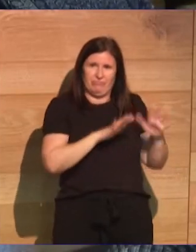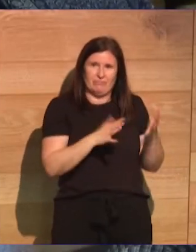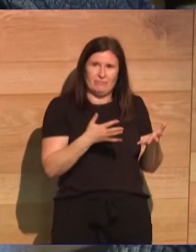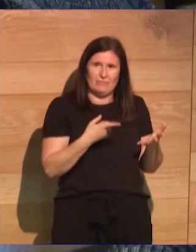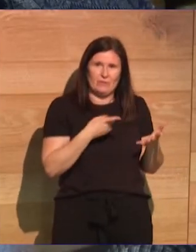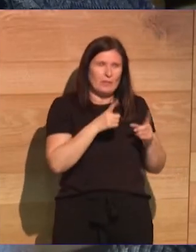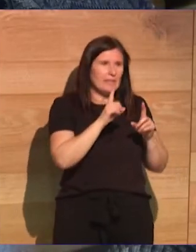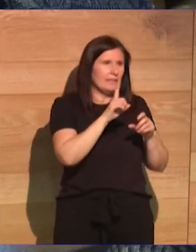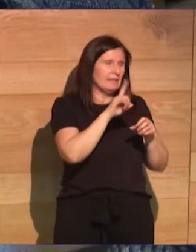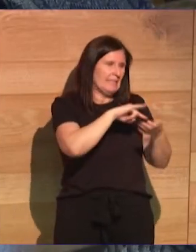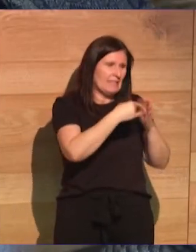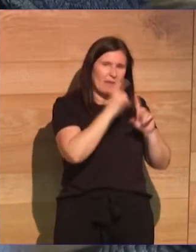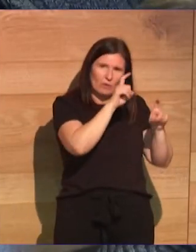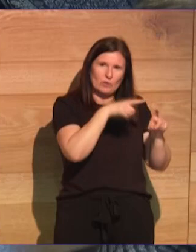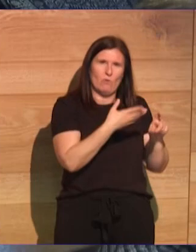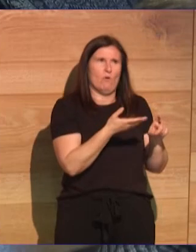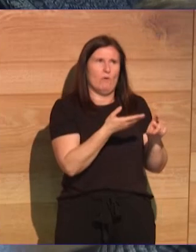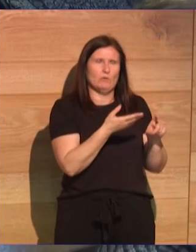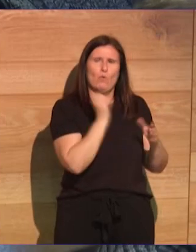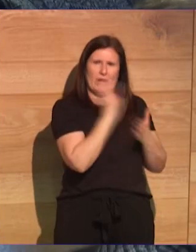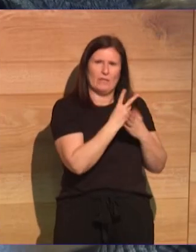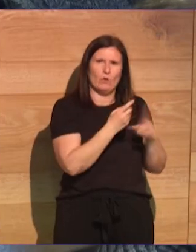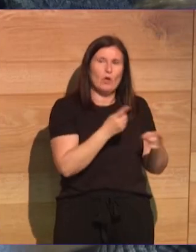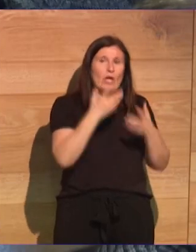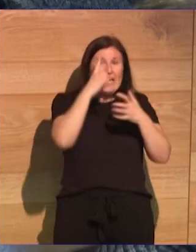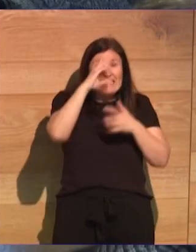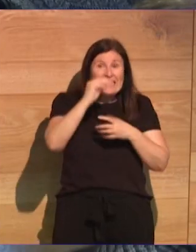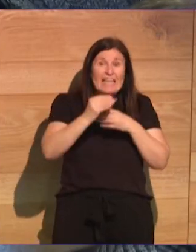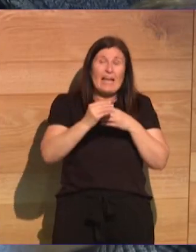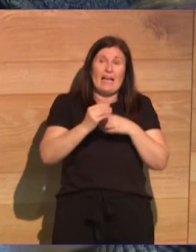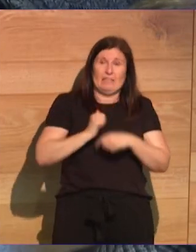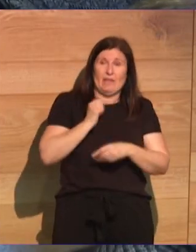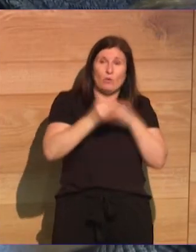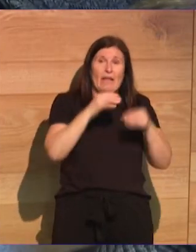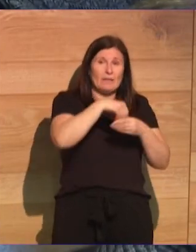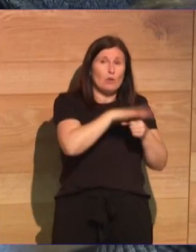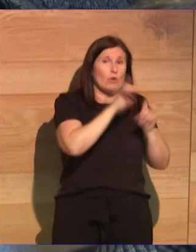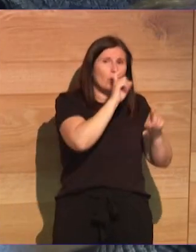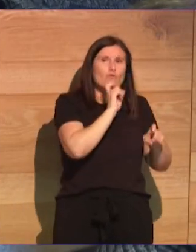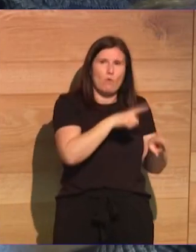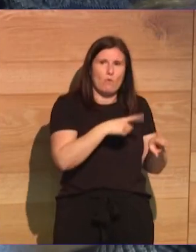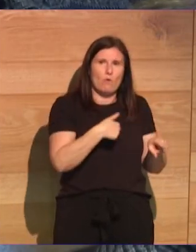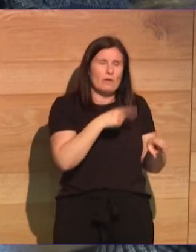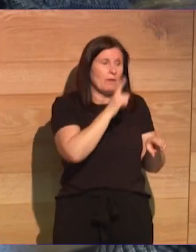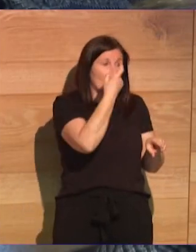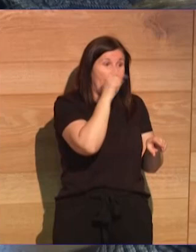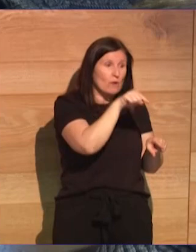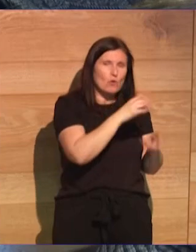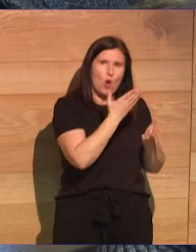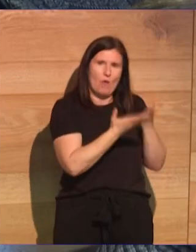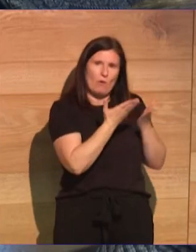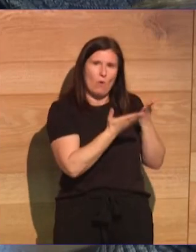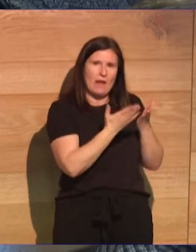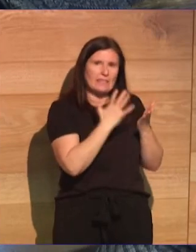sistema educativo en cómo utilizar la inteligencia artificial y cómo evaluar al alumno en términos del uso